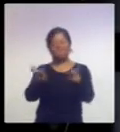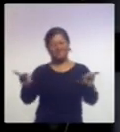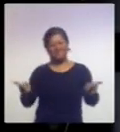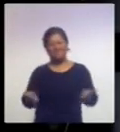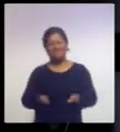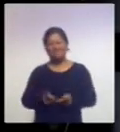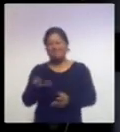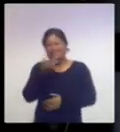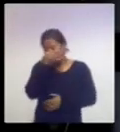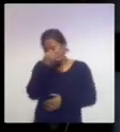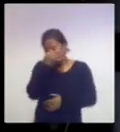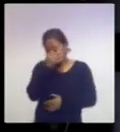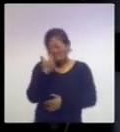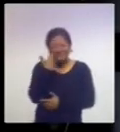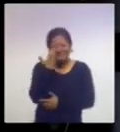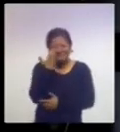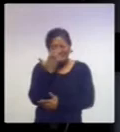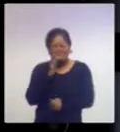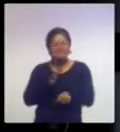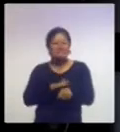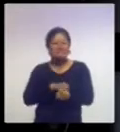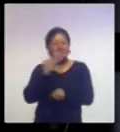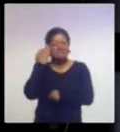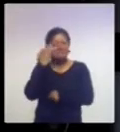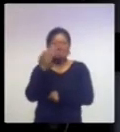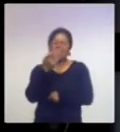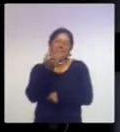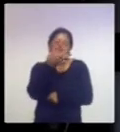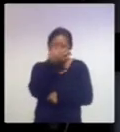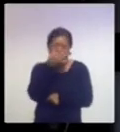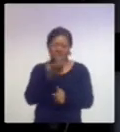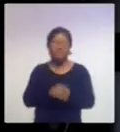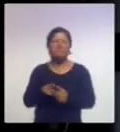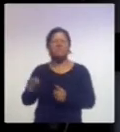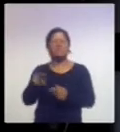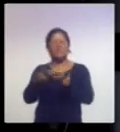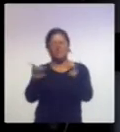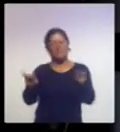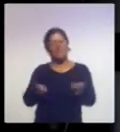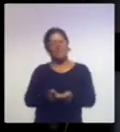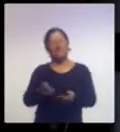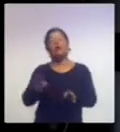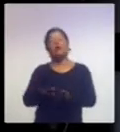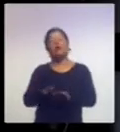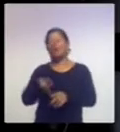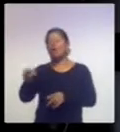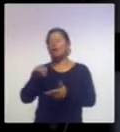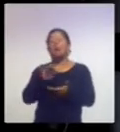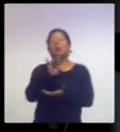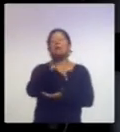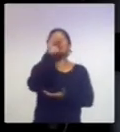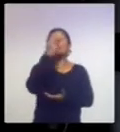tiempo, quisiéramos platicar más con ustedes. De este platillo, ¿en qué consistió y por qué ustedes decidieron este